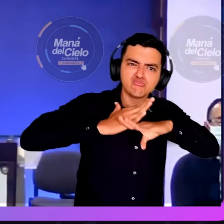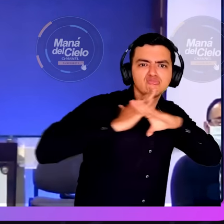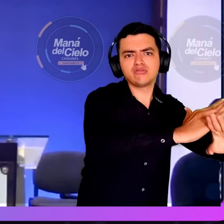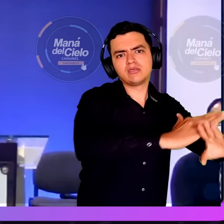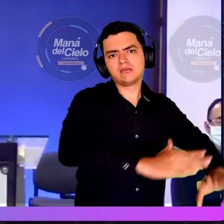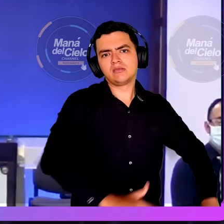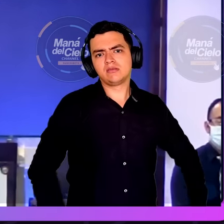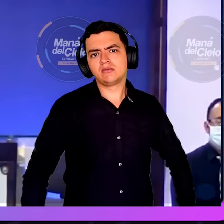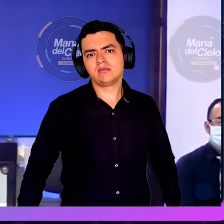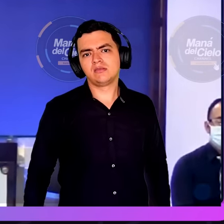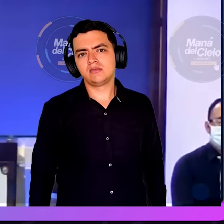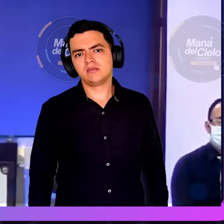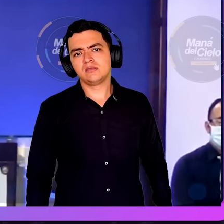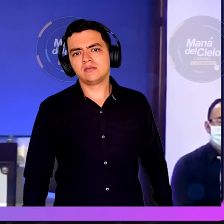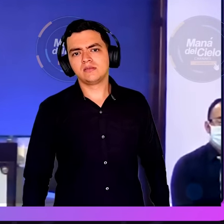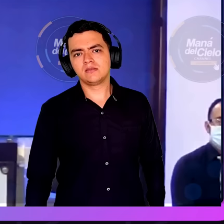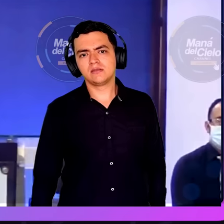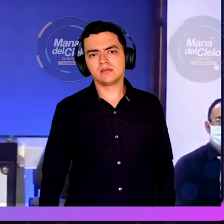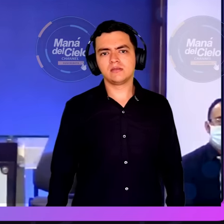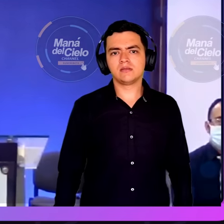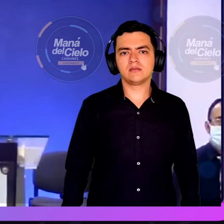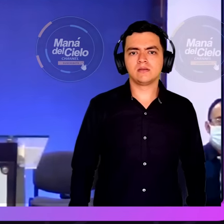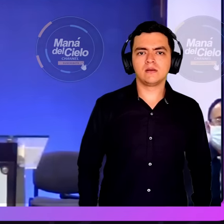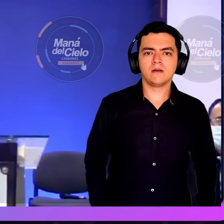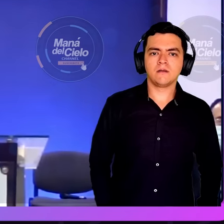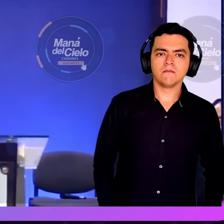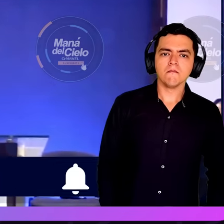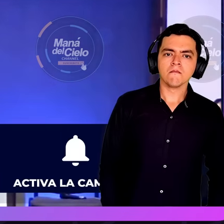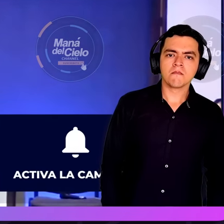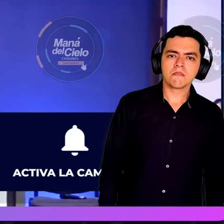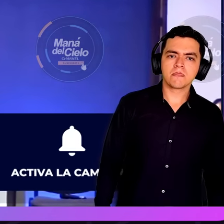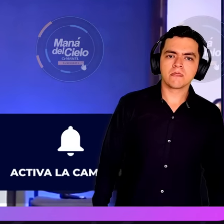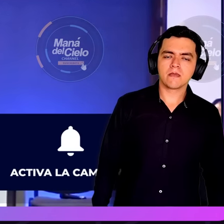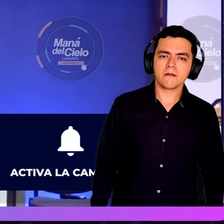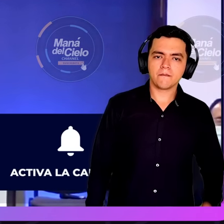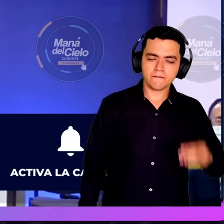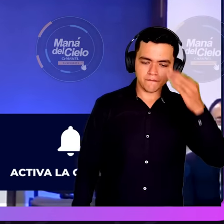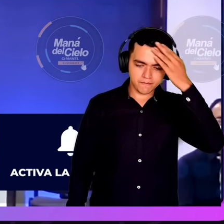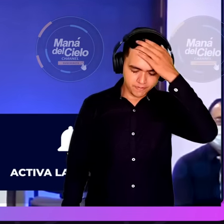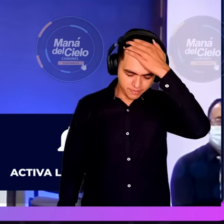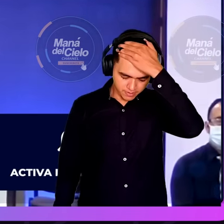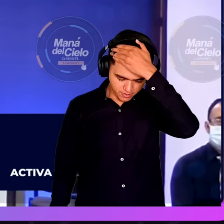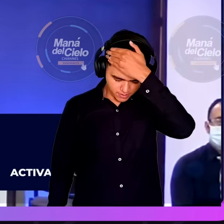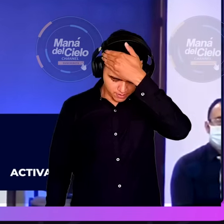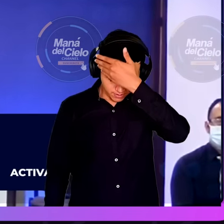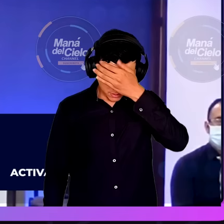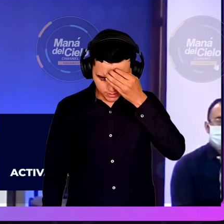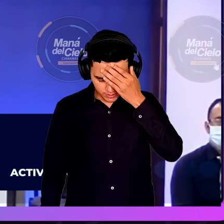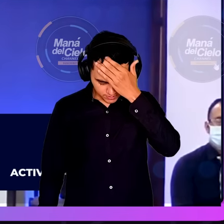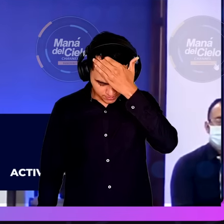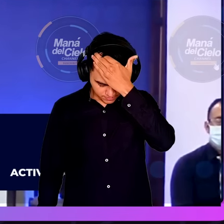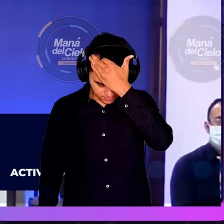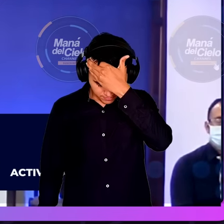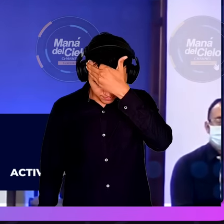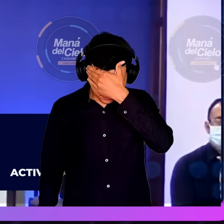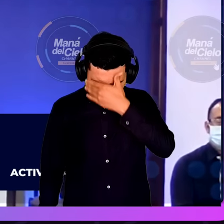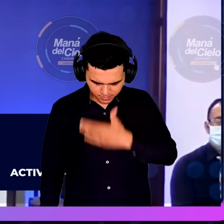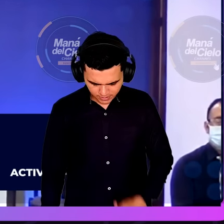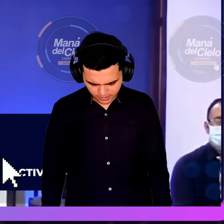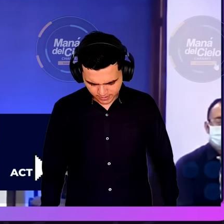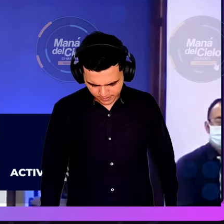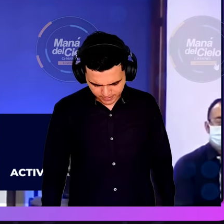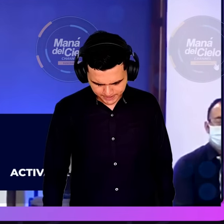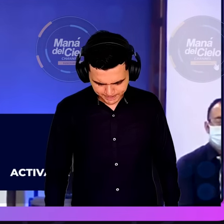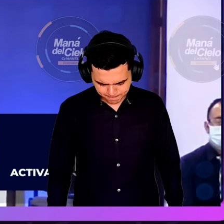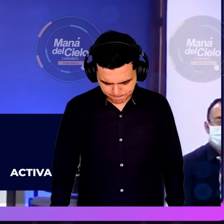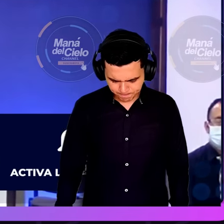parece terrible, perdóneme. Está bien que hay momentos que uno de pronto está débil y que de pronto hay algún momento que uno, sí, hermano, ore. Pero eso es cristiano. Hermano, ore por